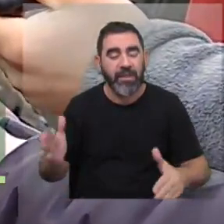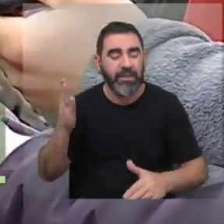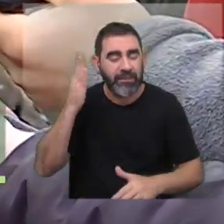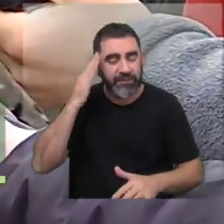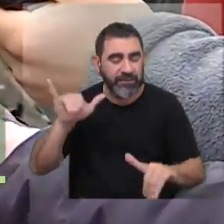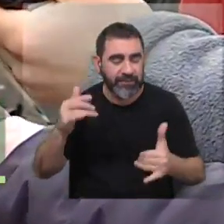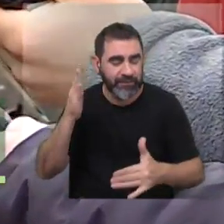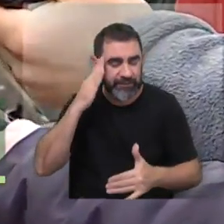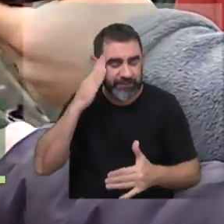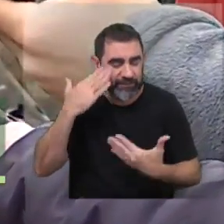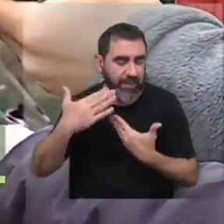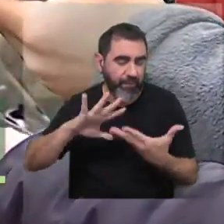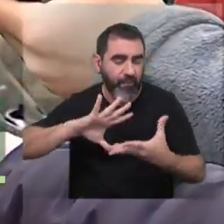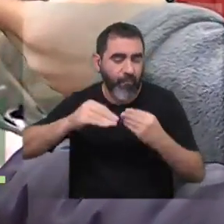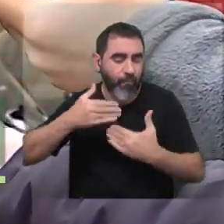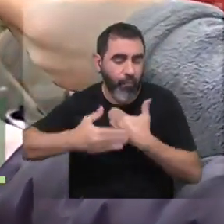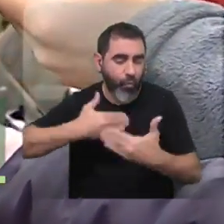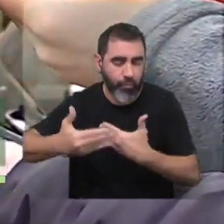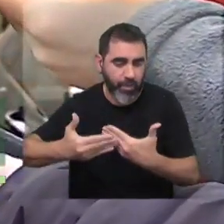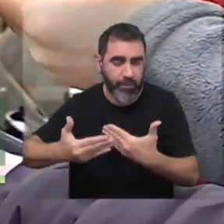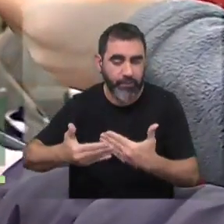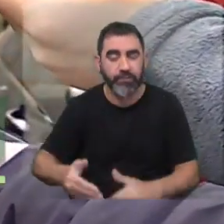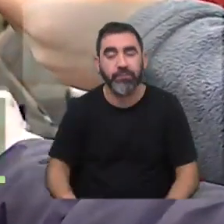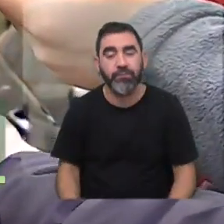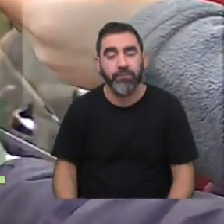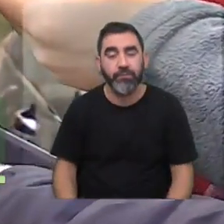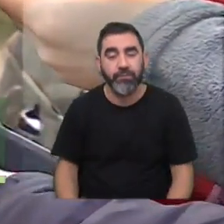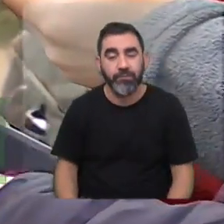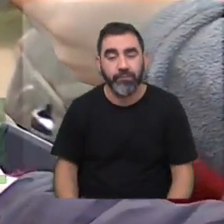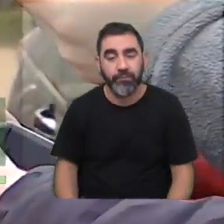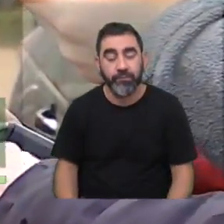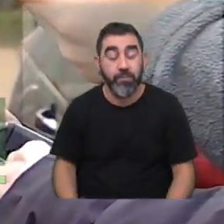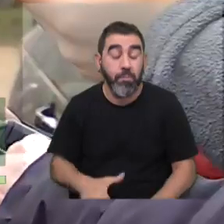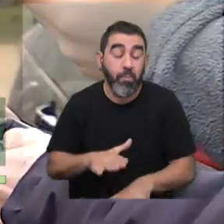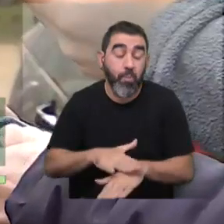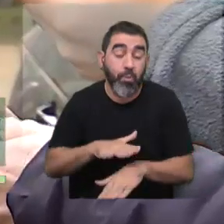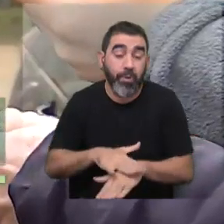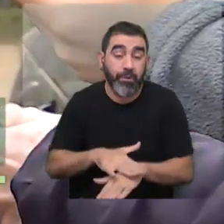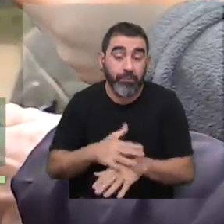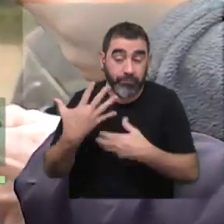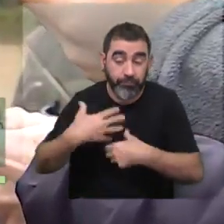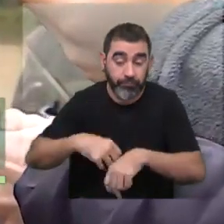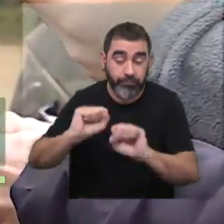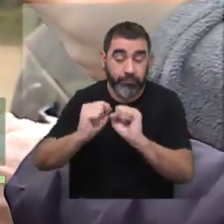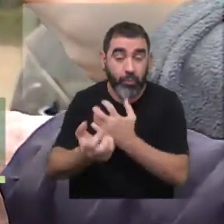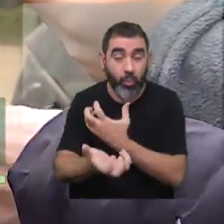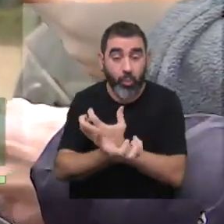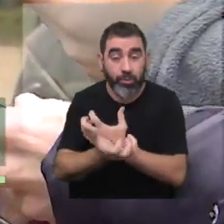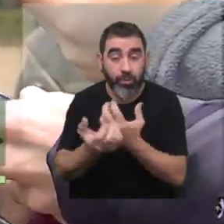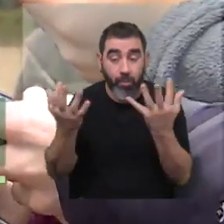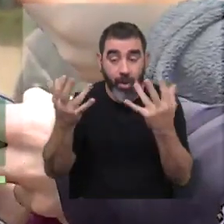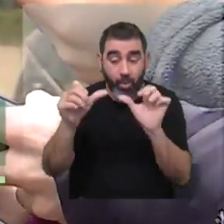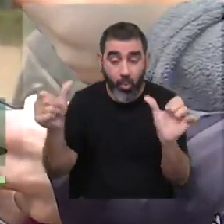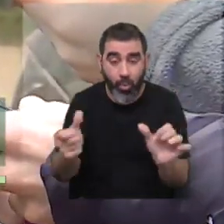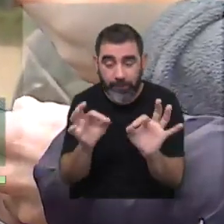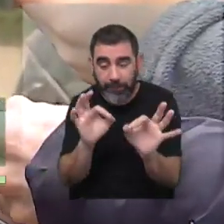poco Cómo es cómo es digamos la metodología llegó un momento cuando cuando se encuentran que se pasa manual es